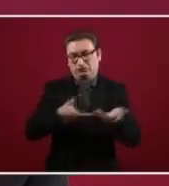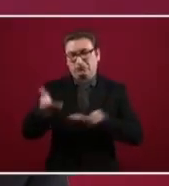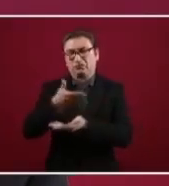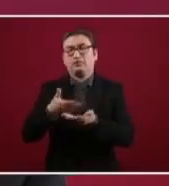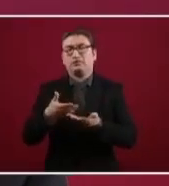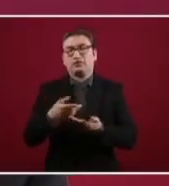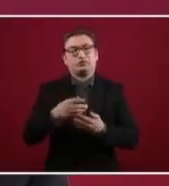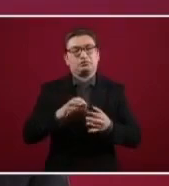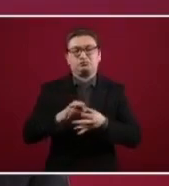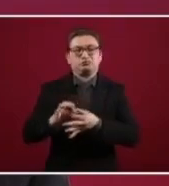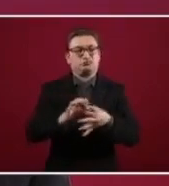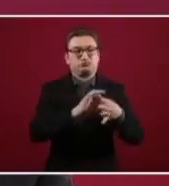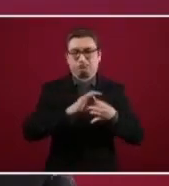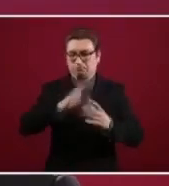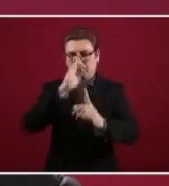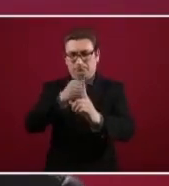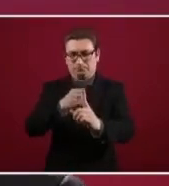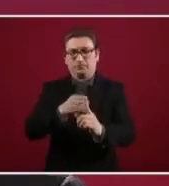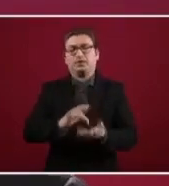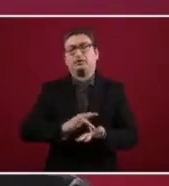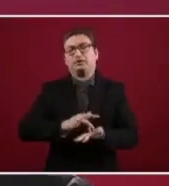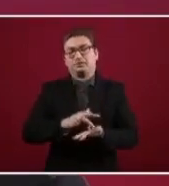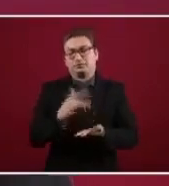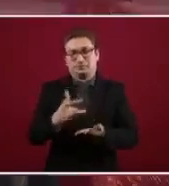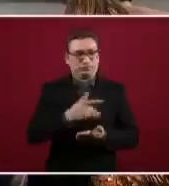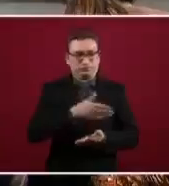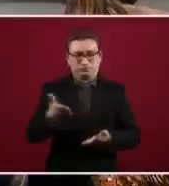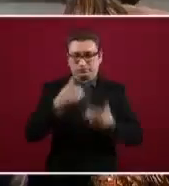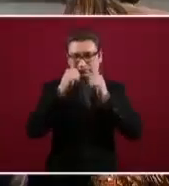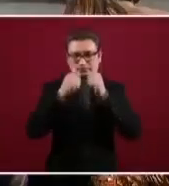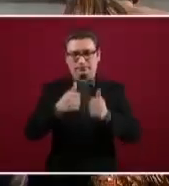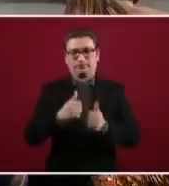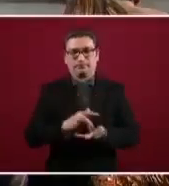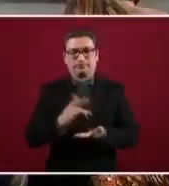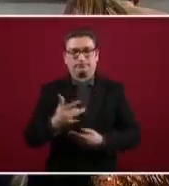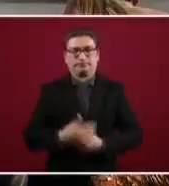todos en la misma dirección muchas gracias por su atención